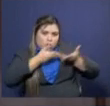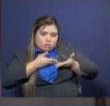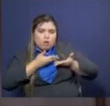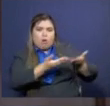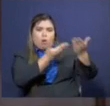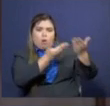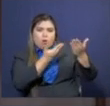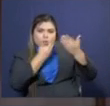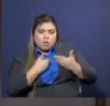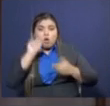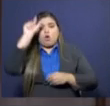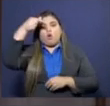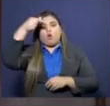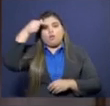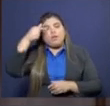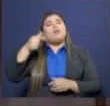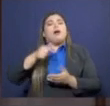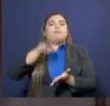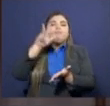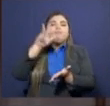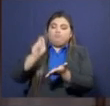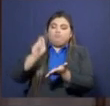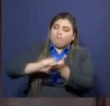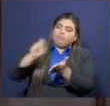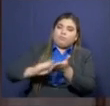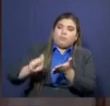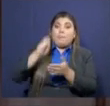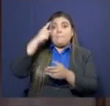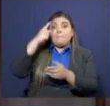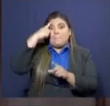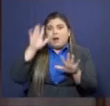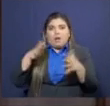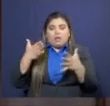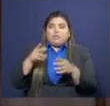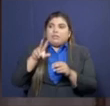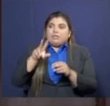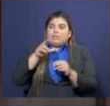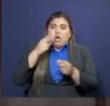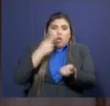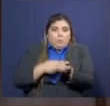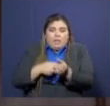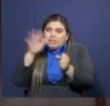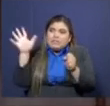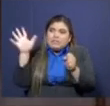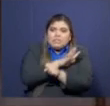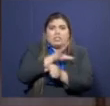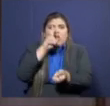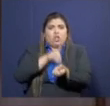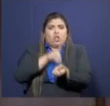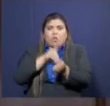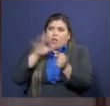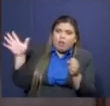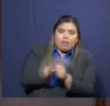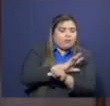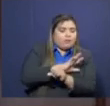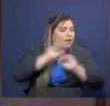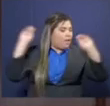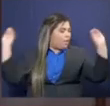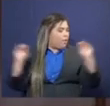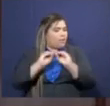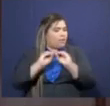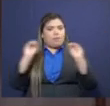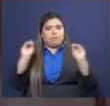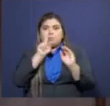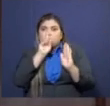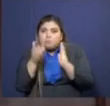cantidad de vidas y evitar el colapso del sistema de salud sin maquillar cifras.